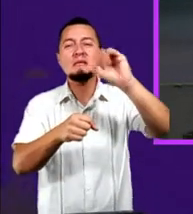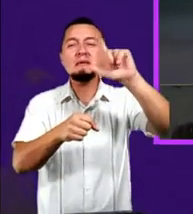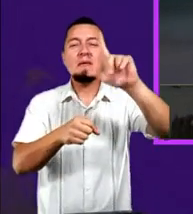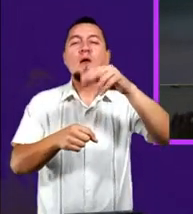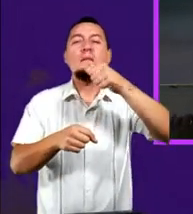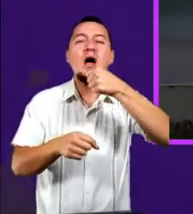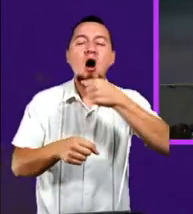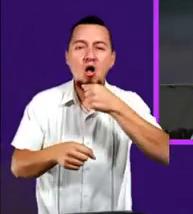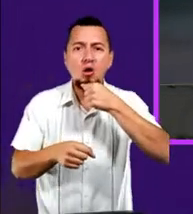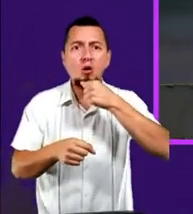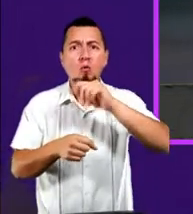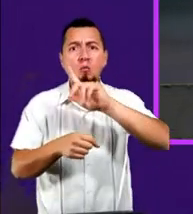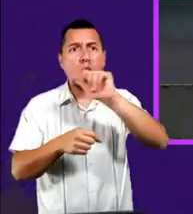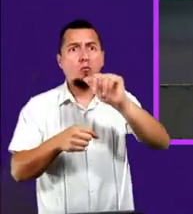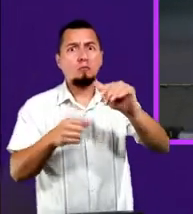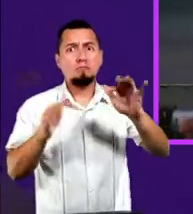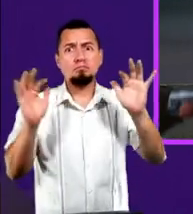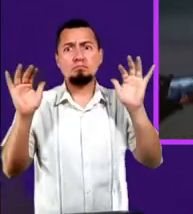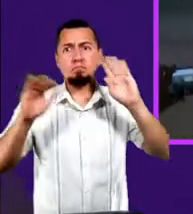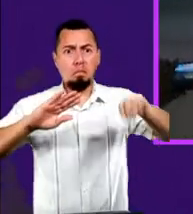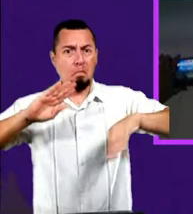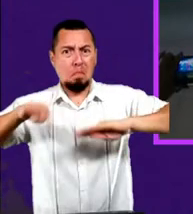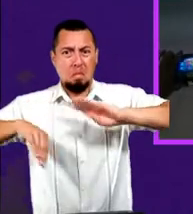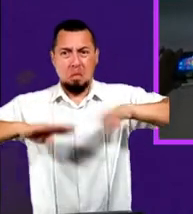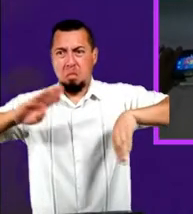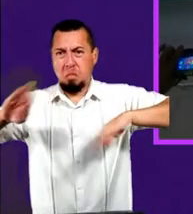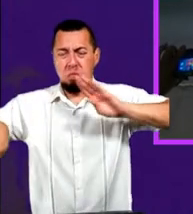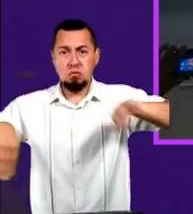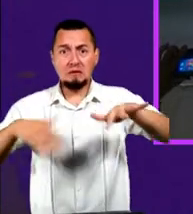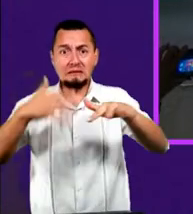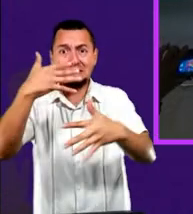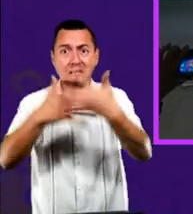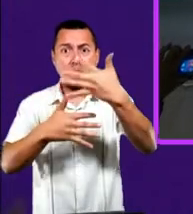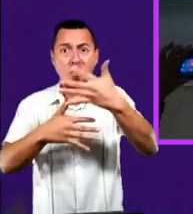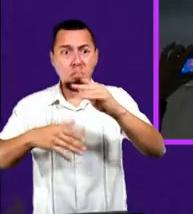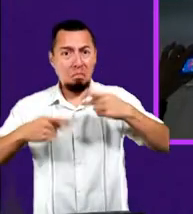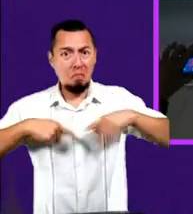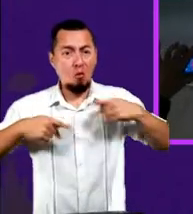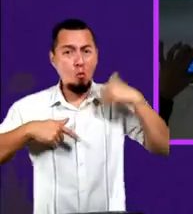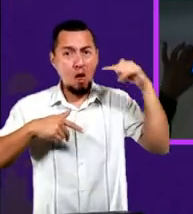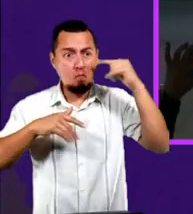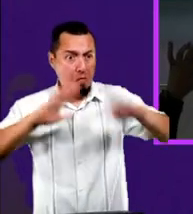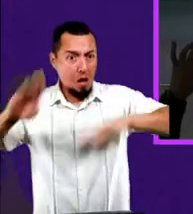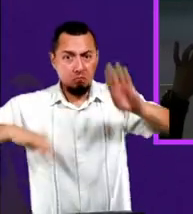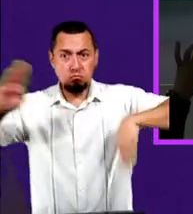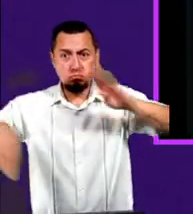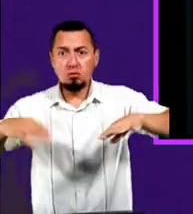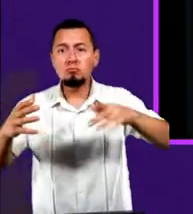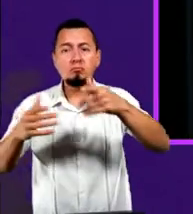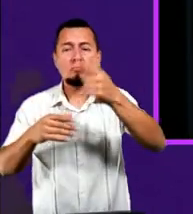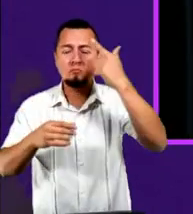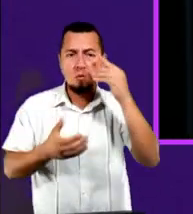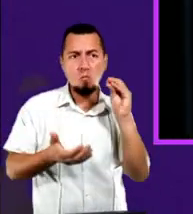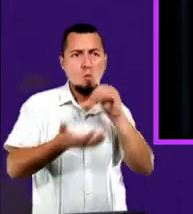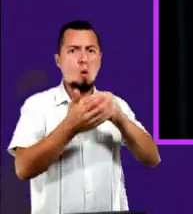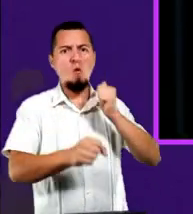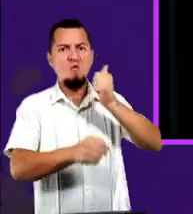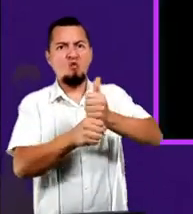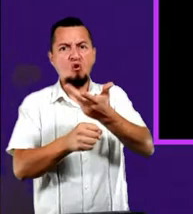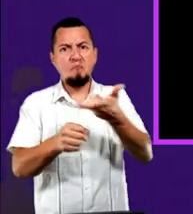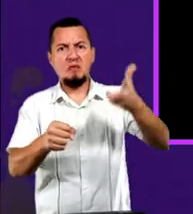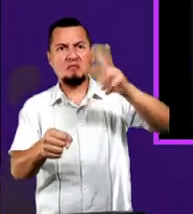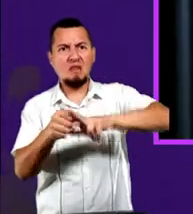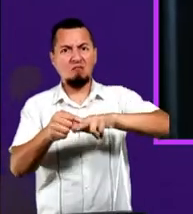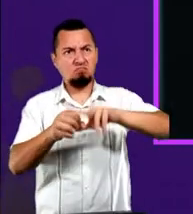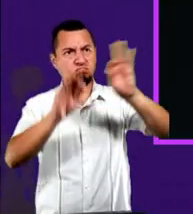el 15% de los tapatíos, y fundó la Real Universidad de